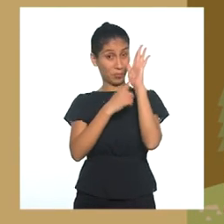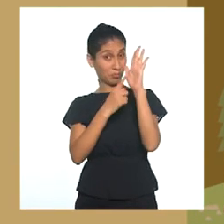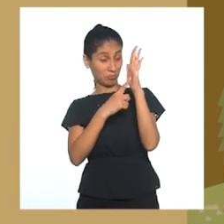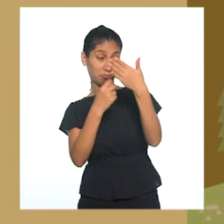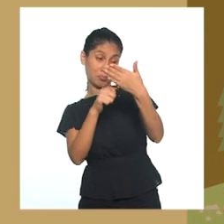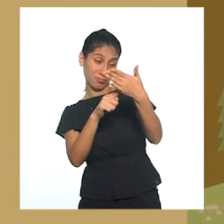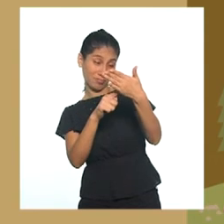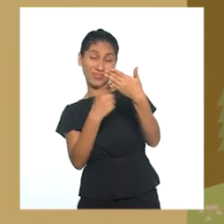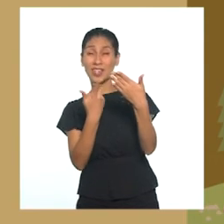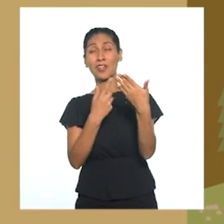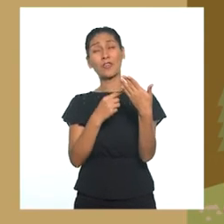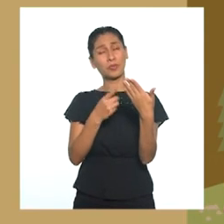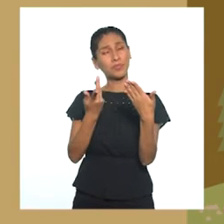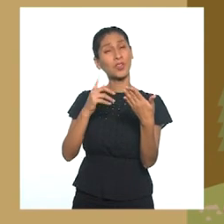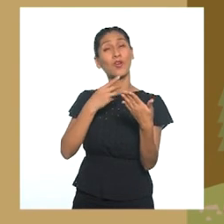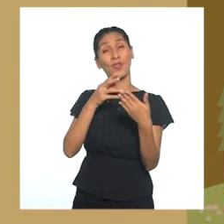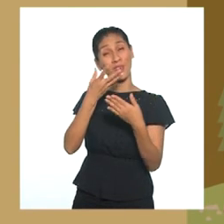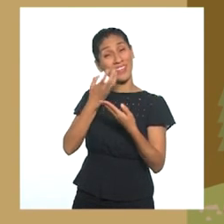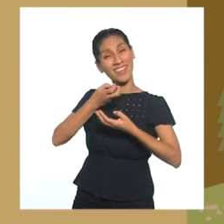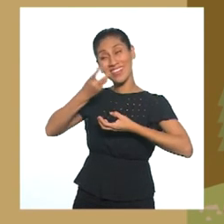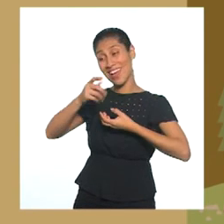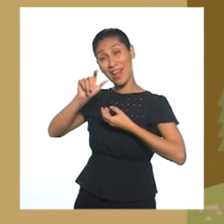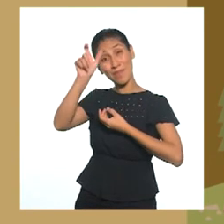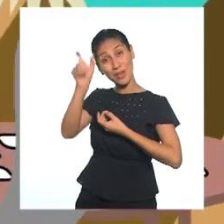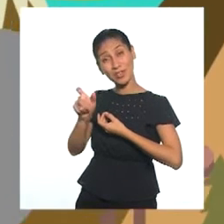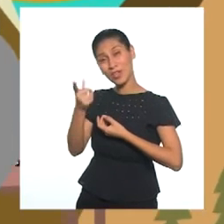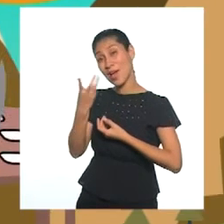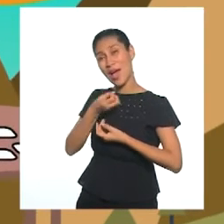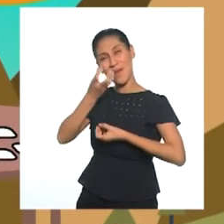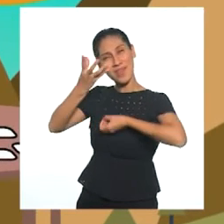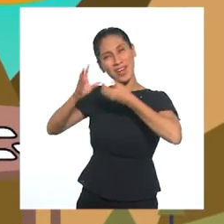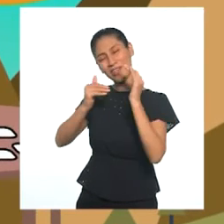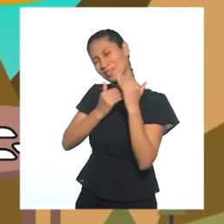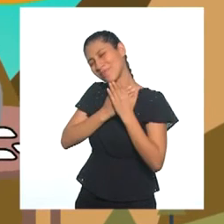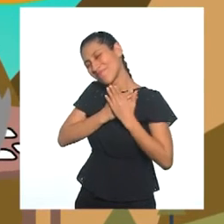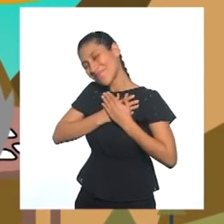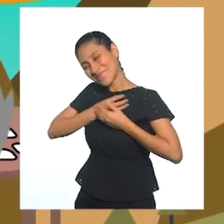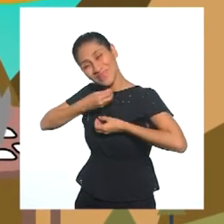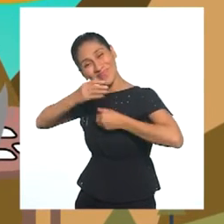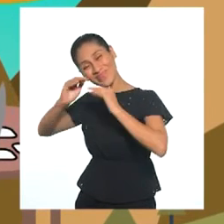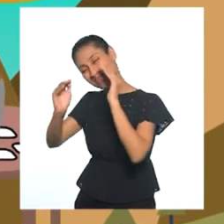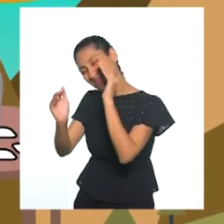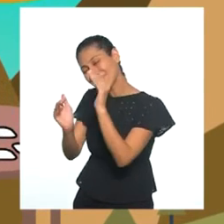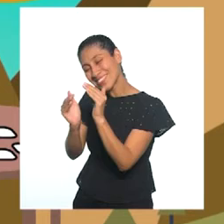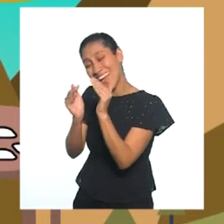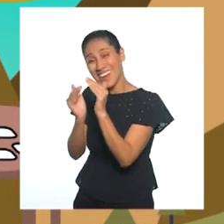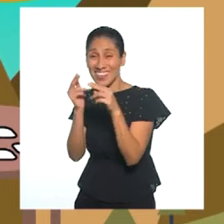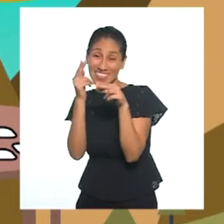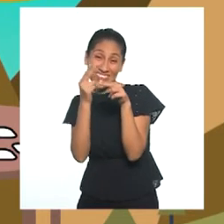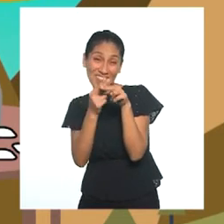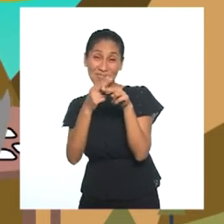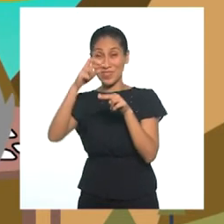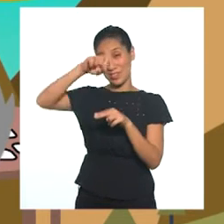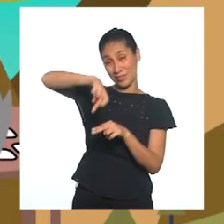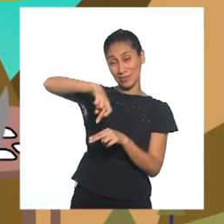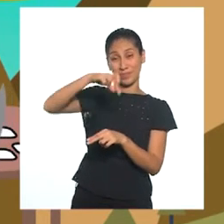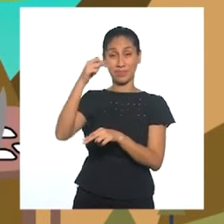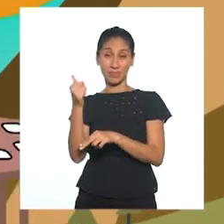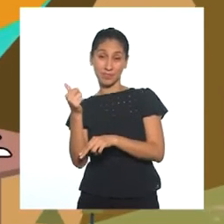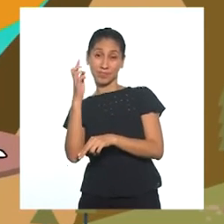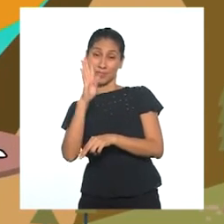mostrar afecto, usamos diminutivos en los nombres, como en el caso de nuestro querido Viajerito y